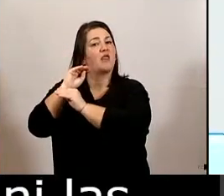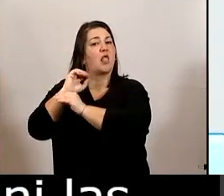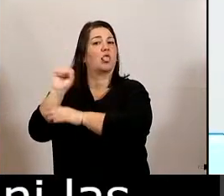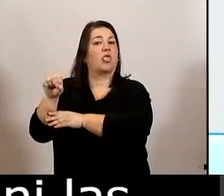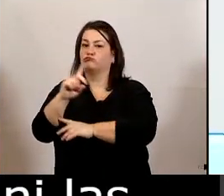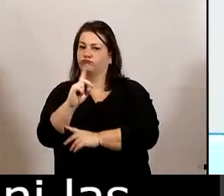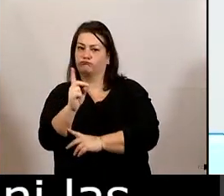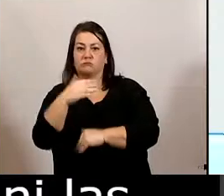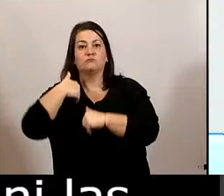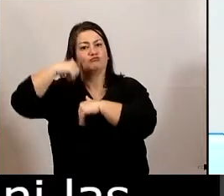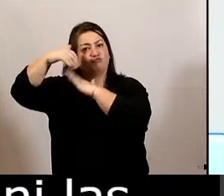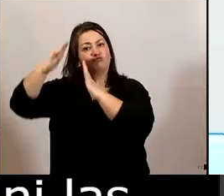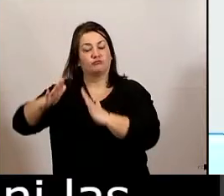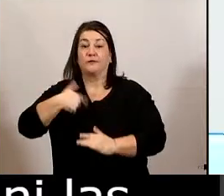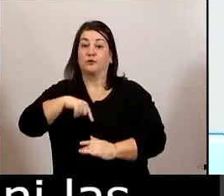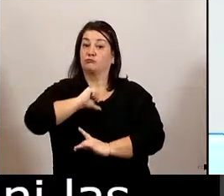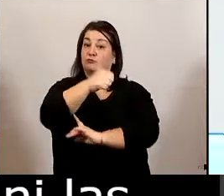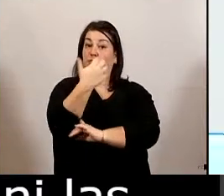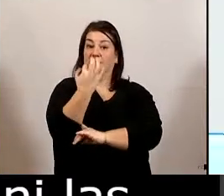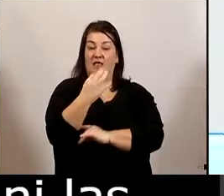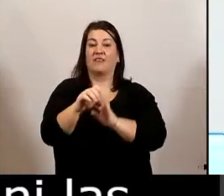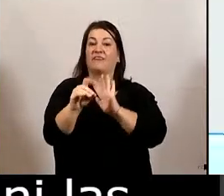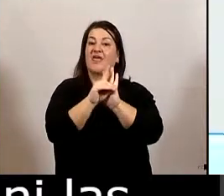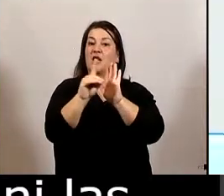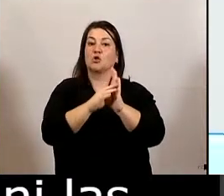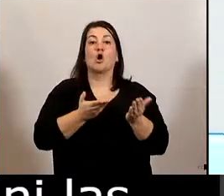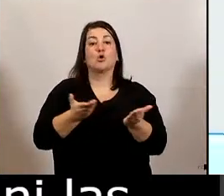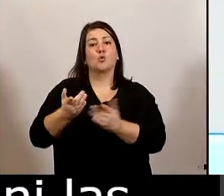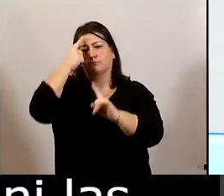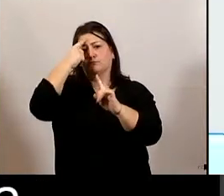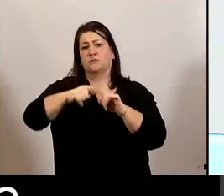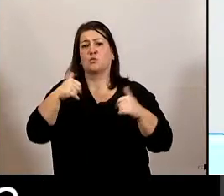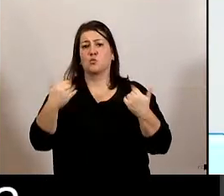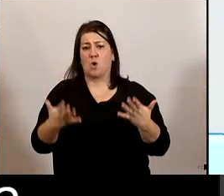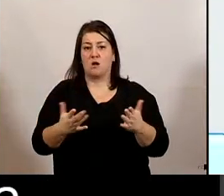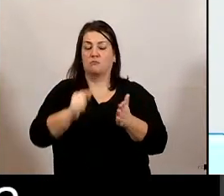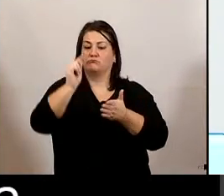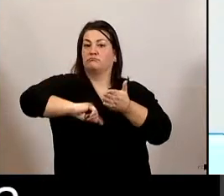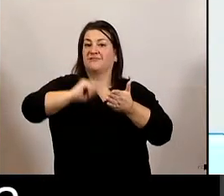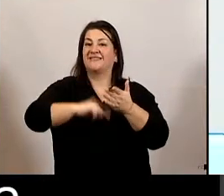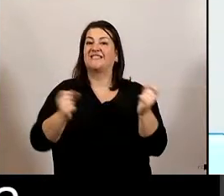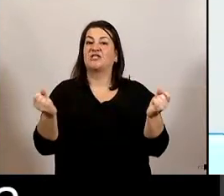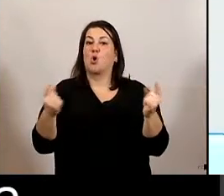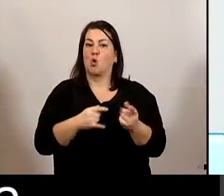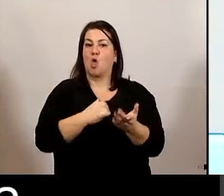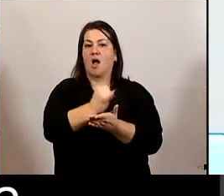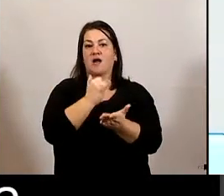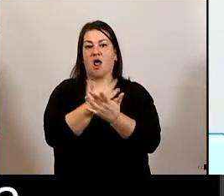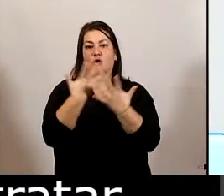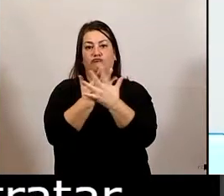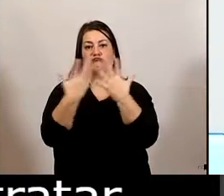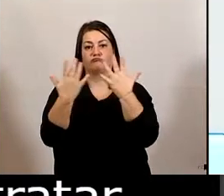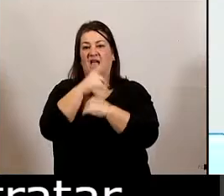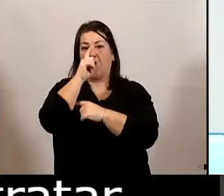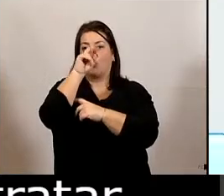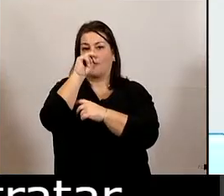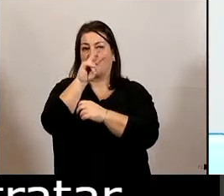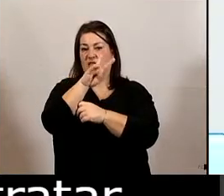En este sentido, hemos aprobado el decreto de ayudas para contratar seguros agrarios combinados en